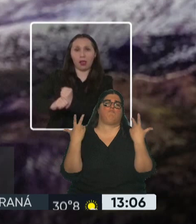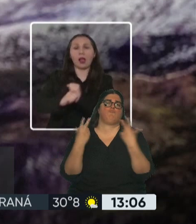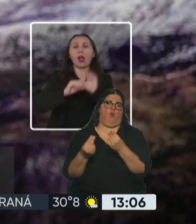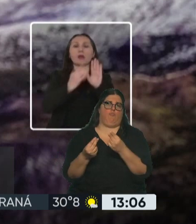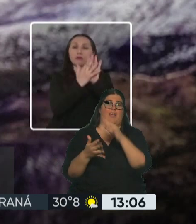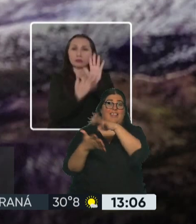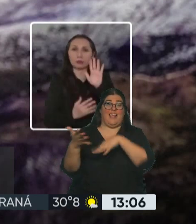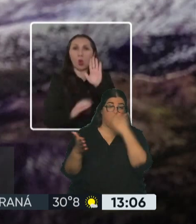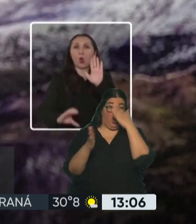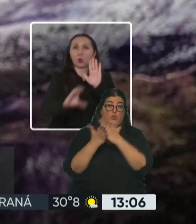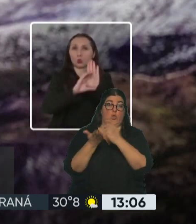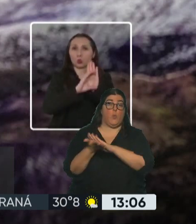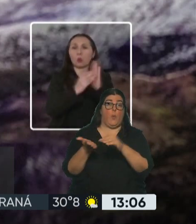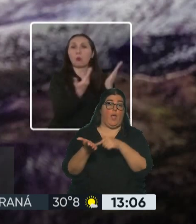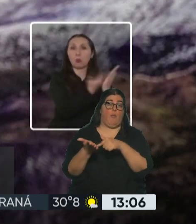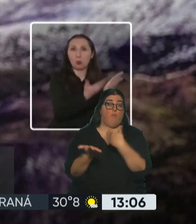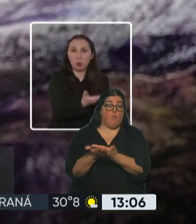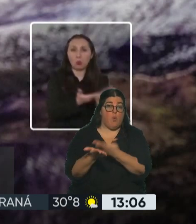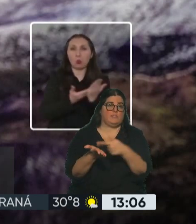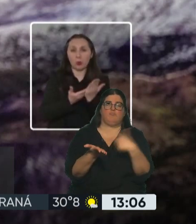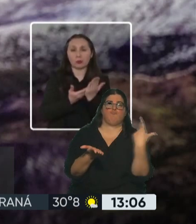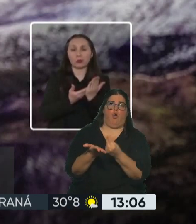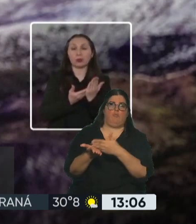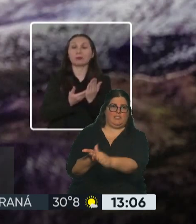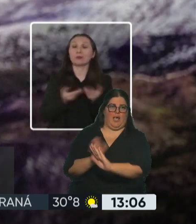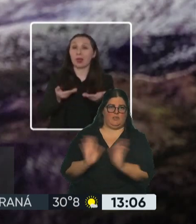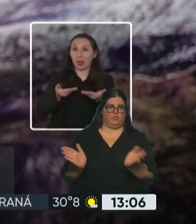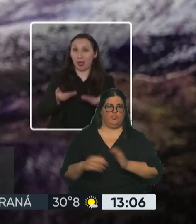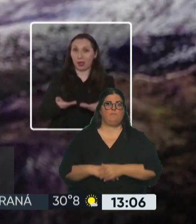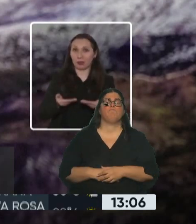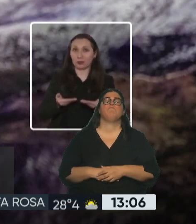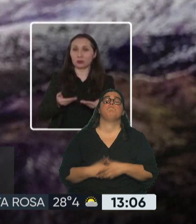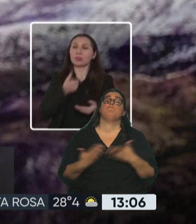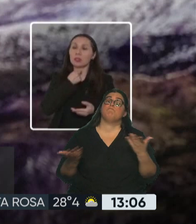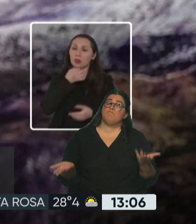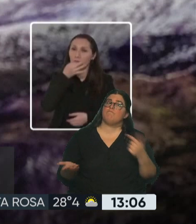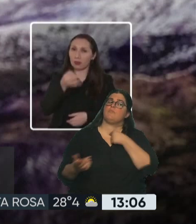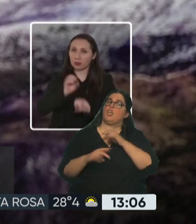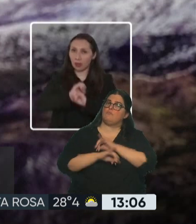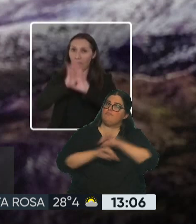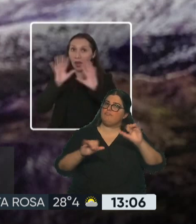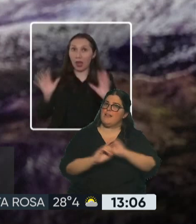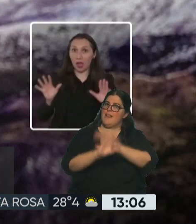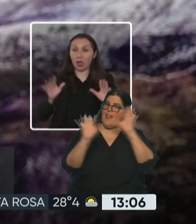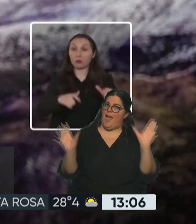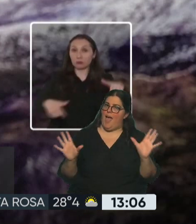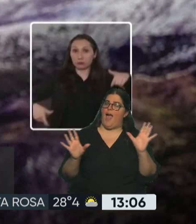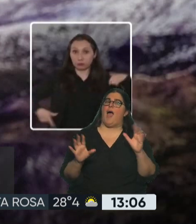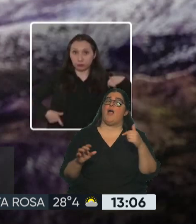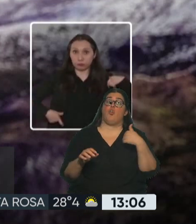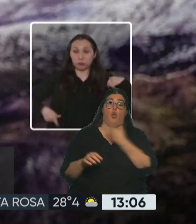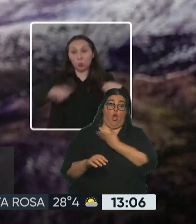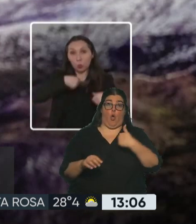texto constitucional que se le ha propuesto. Con esto, quiero ser claro, durante nuestro